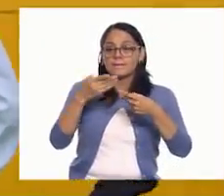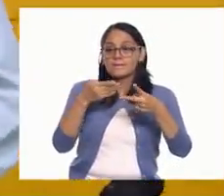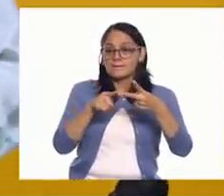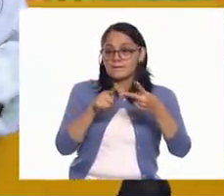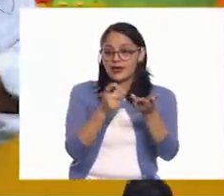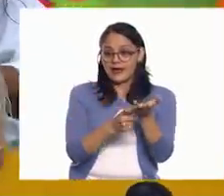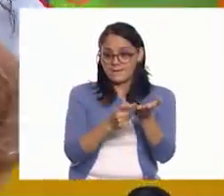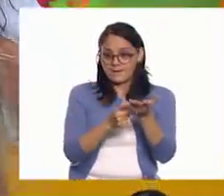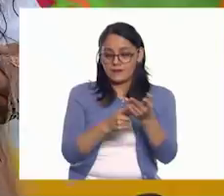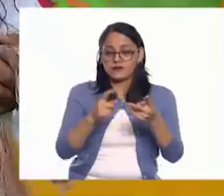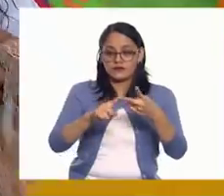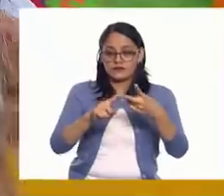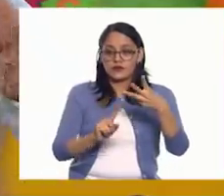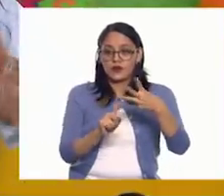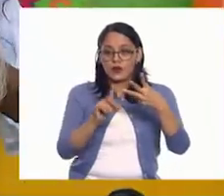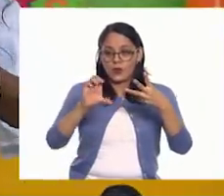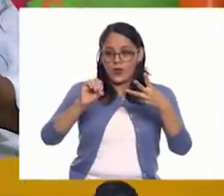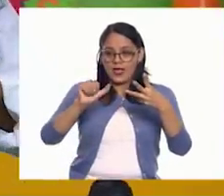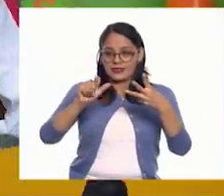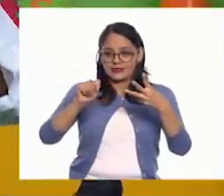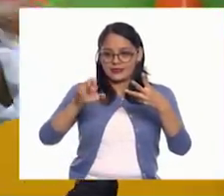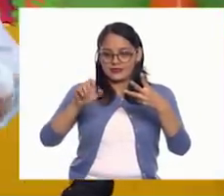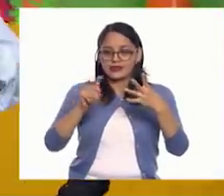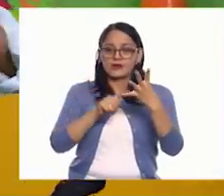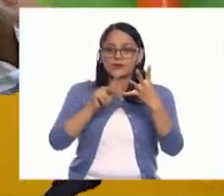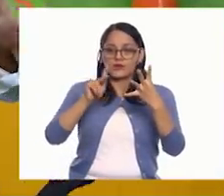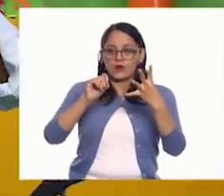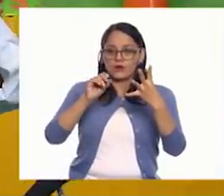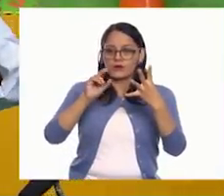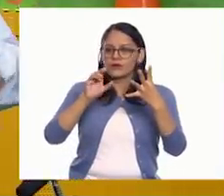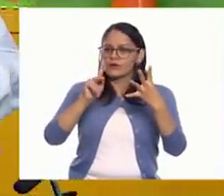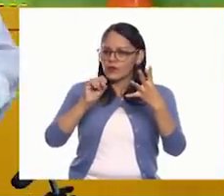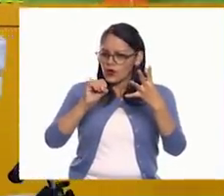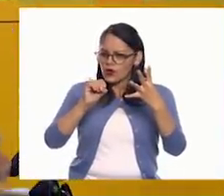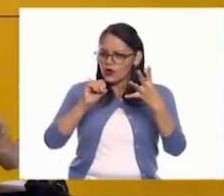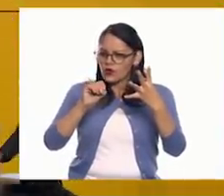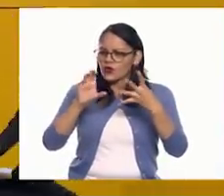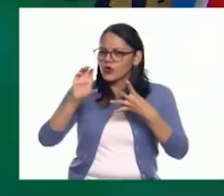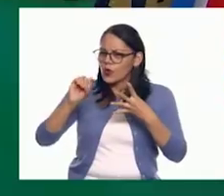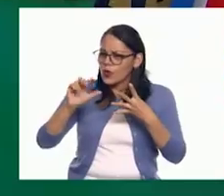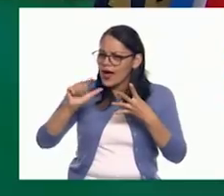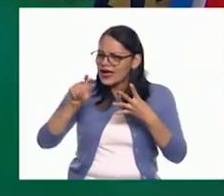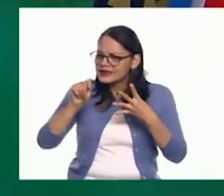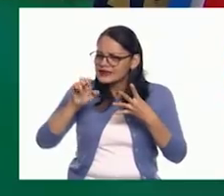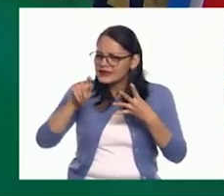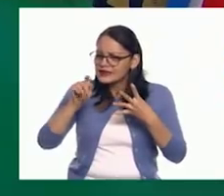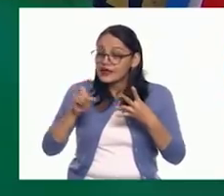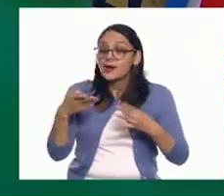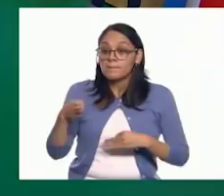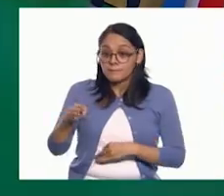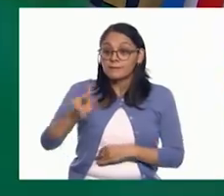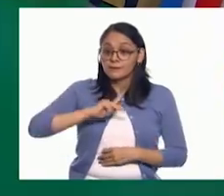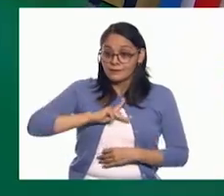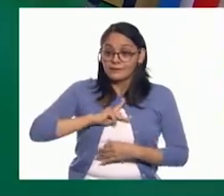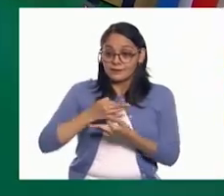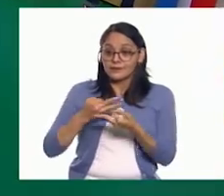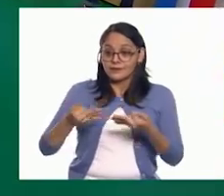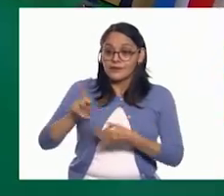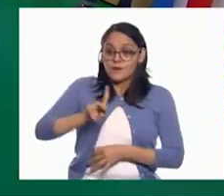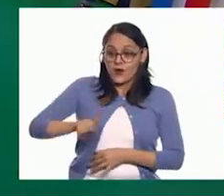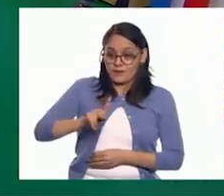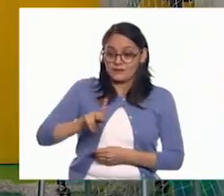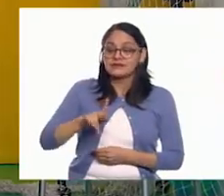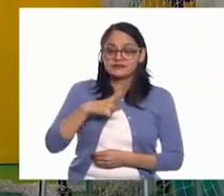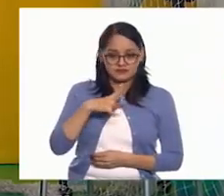una cubeta. Un cuatete, un popoyote. ¿Un qué? Un cuatete. Pero... es el pescador allá de mi tierra.